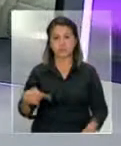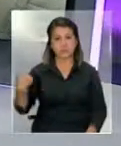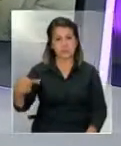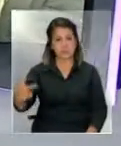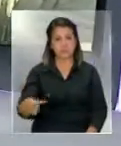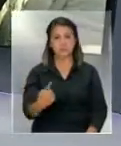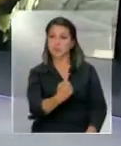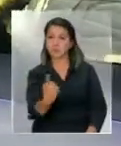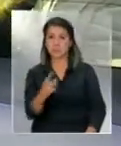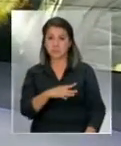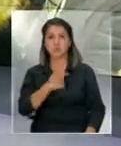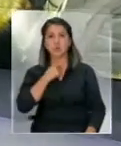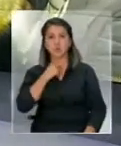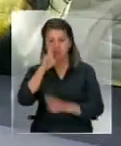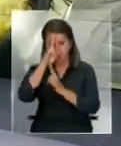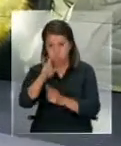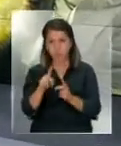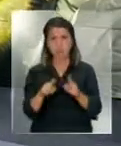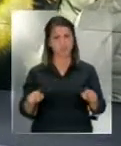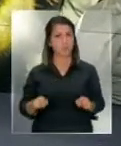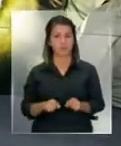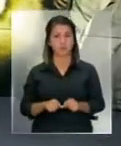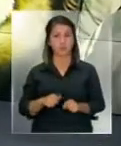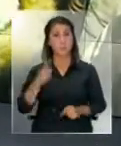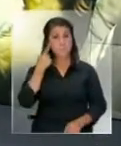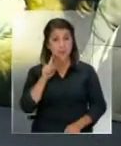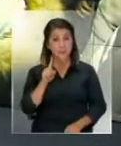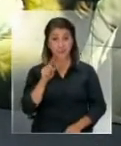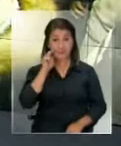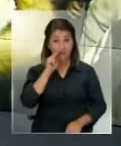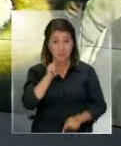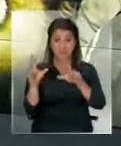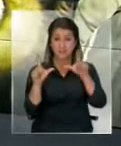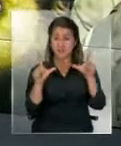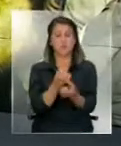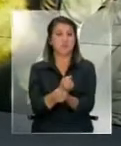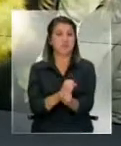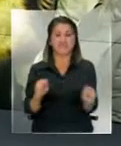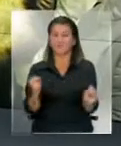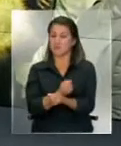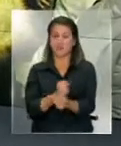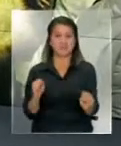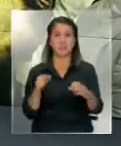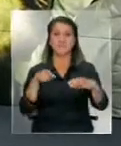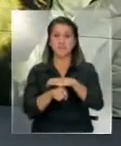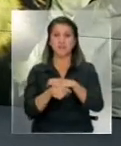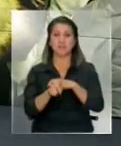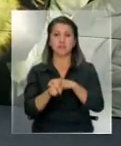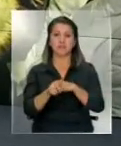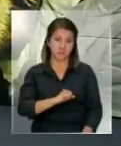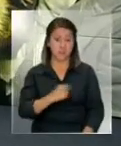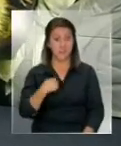que cada chileno nos gusta que nos respeten nuestro espacio. Pero esta premisa es imposible de cumplir en el metro de Santiago,